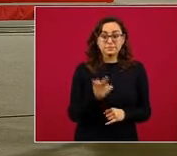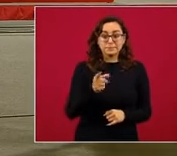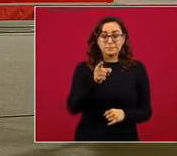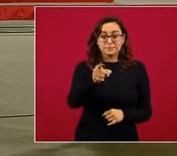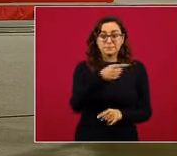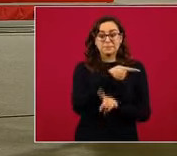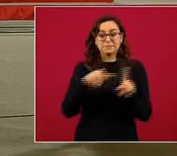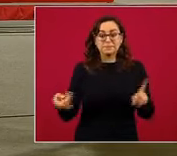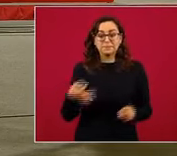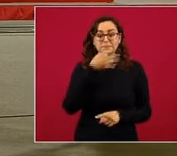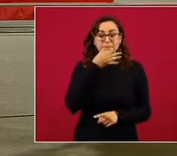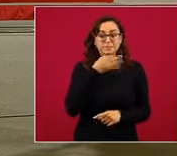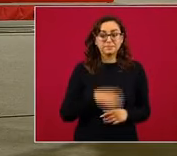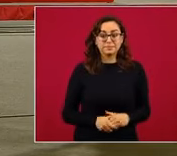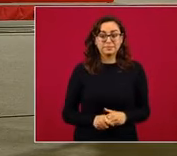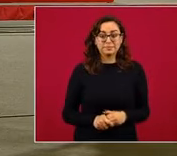minuto.